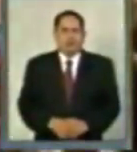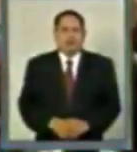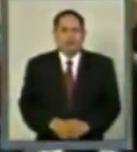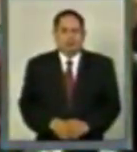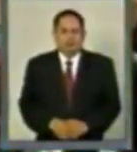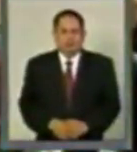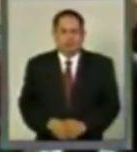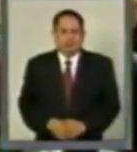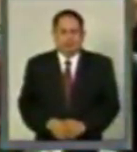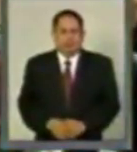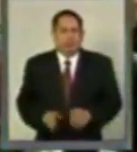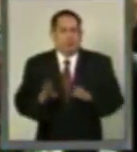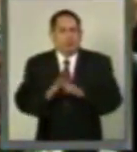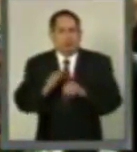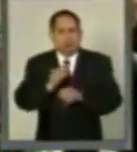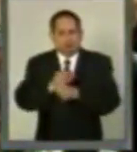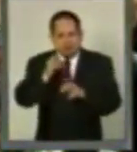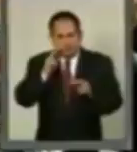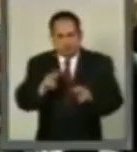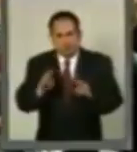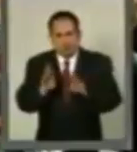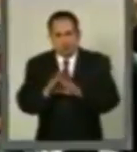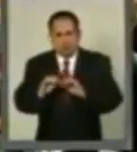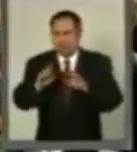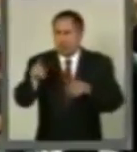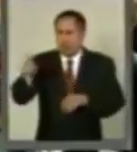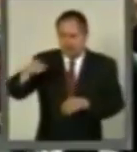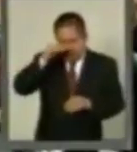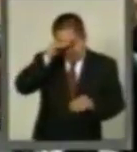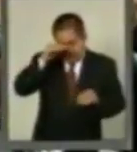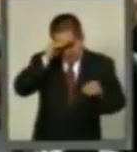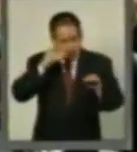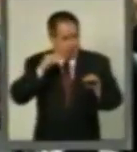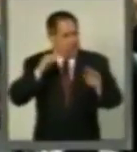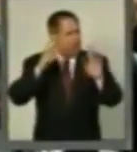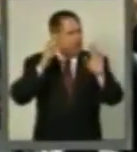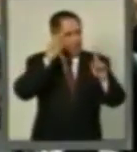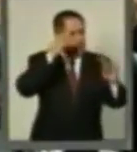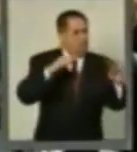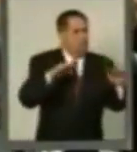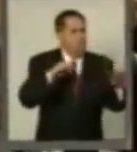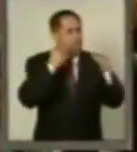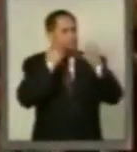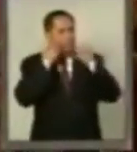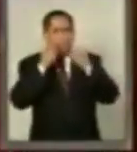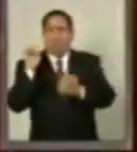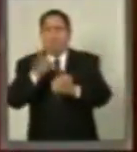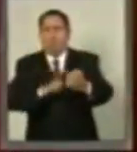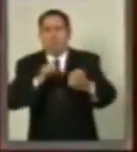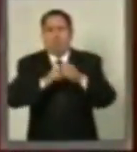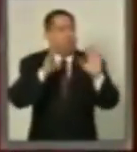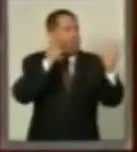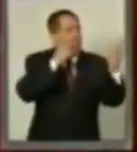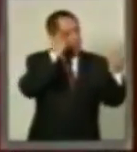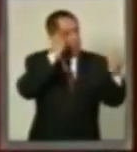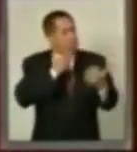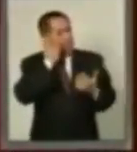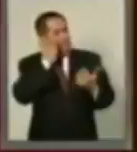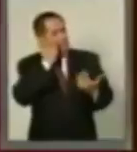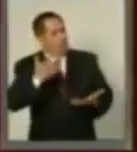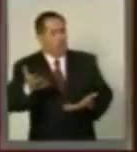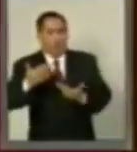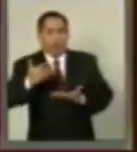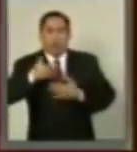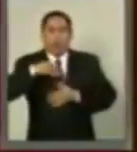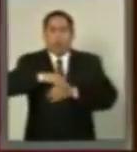En donde lo que podemos ver es que solo denota que él piensa en el aplauso fácil y en engañar a los ciudadanos con tal de conseguir